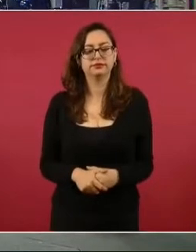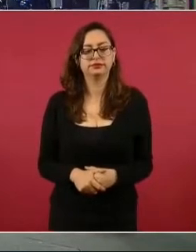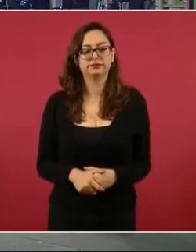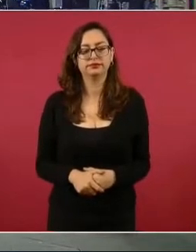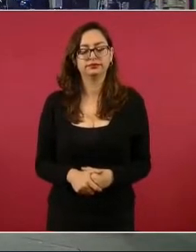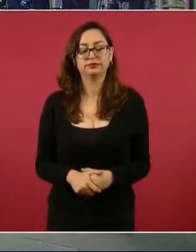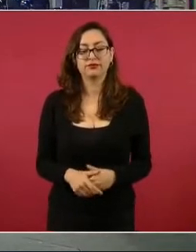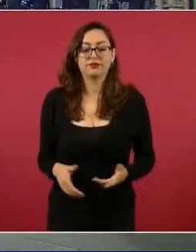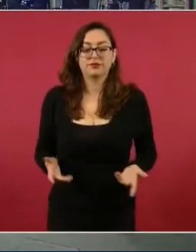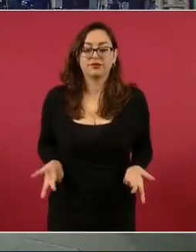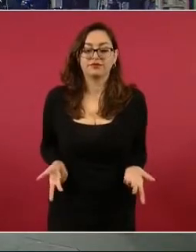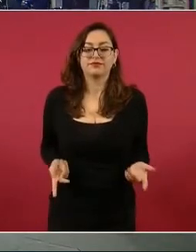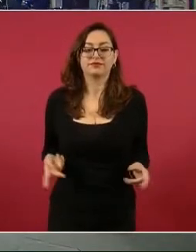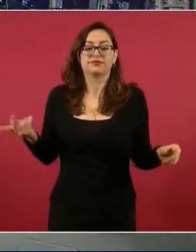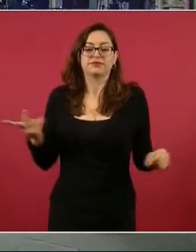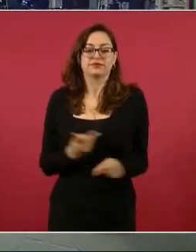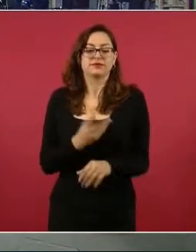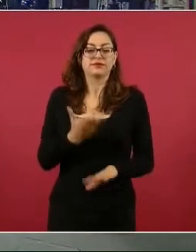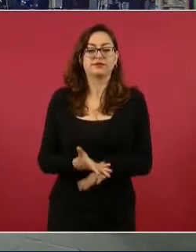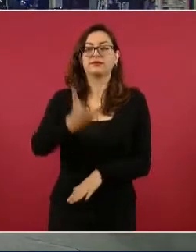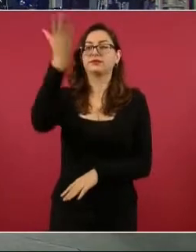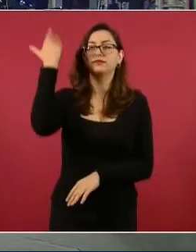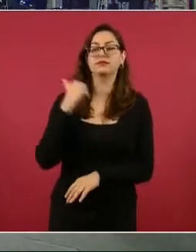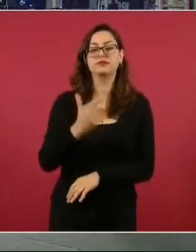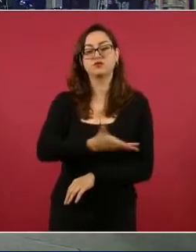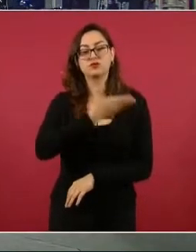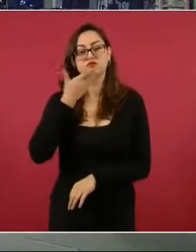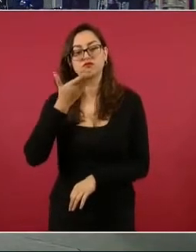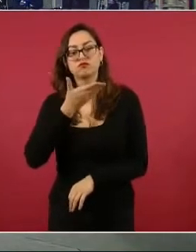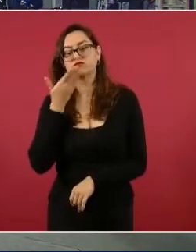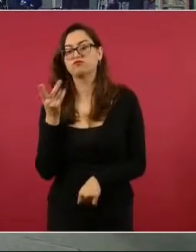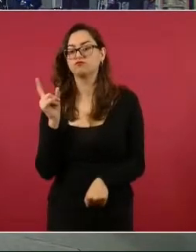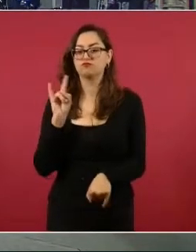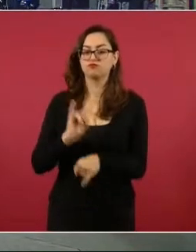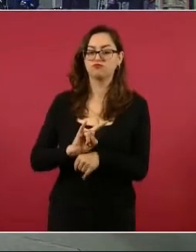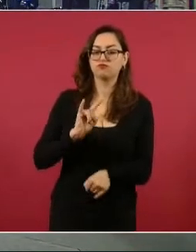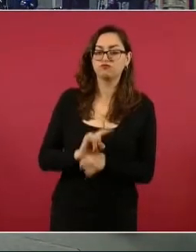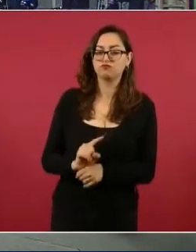Es que había mucha simulación, muchísima,